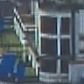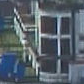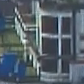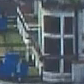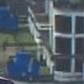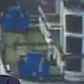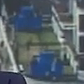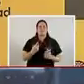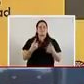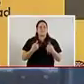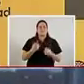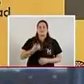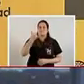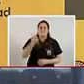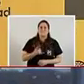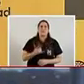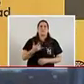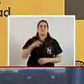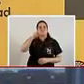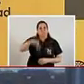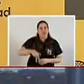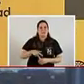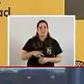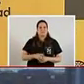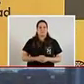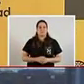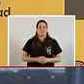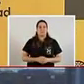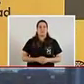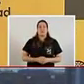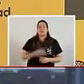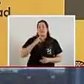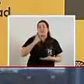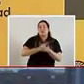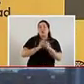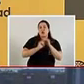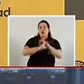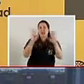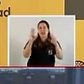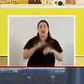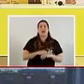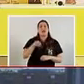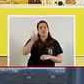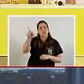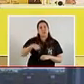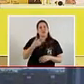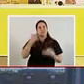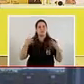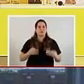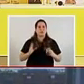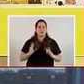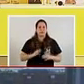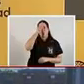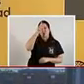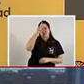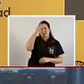33-34% de los votos. Sí, sí, pero mirá, Milei, si tuviera una boleta nacional, yo lo dije varias veces, ahora saca 20%. Del